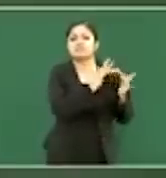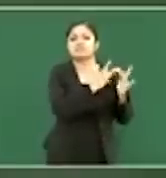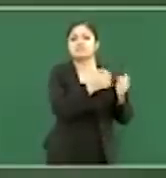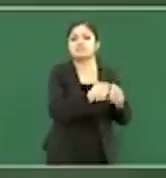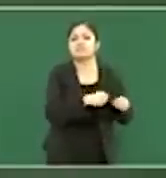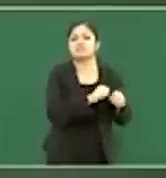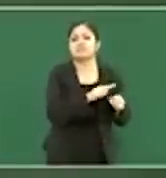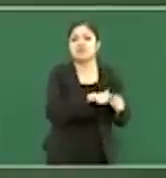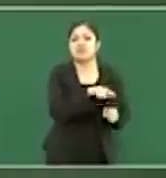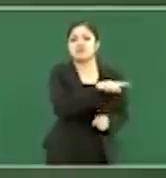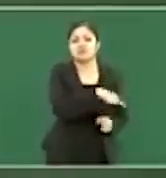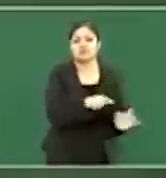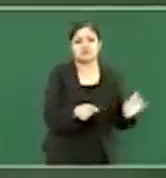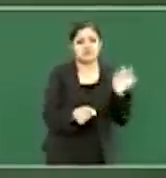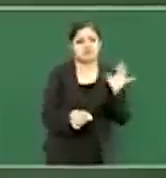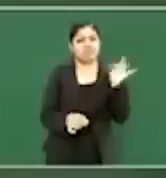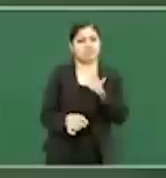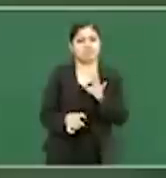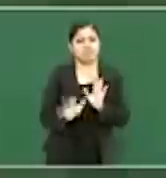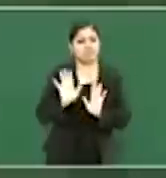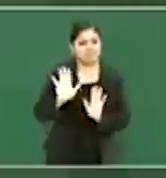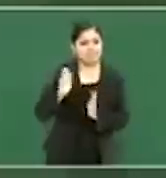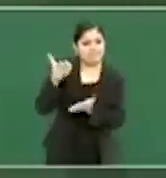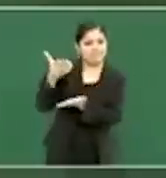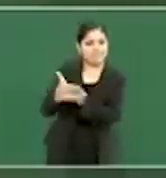a ponerlo en su lugar, en su sitio.